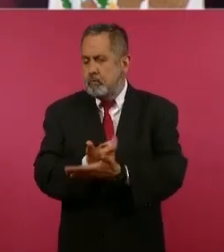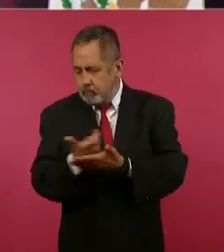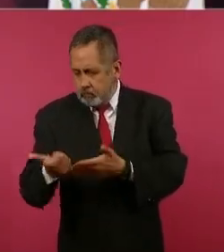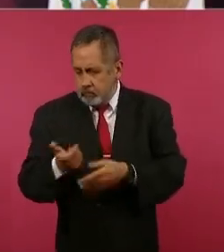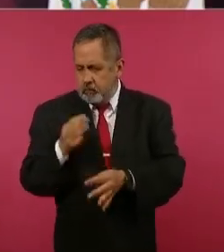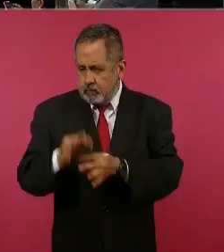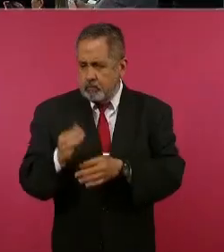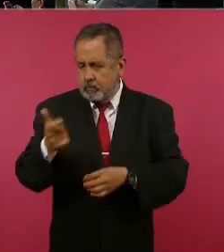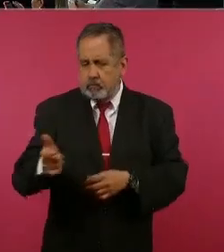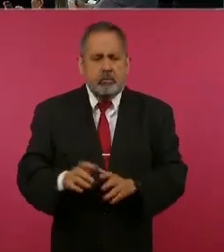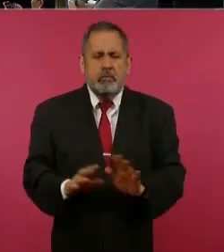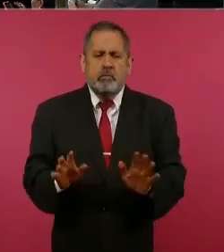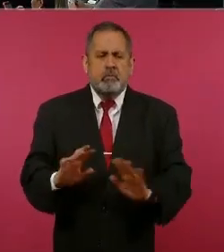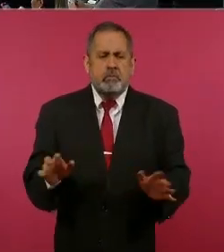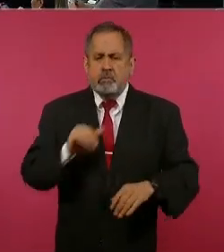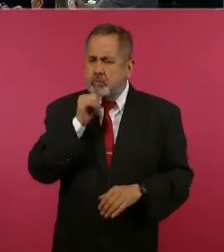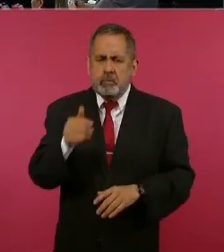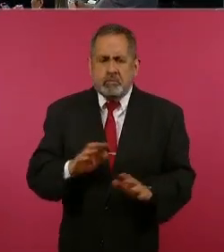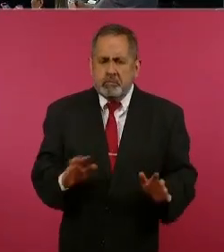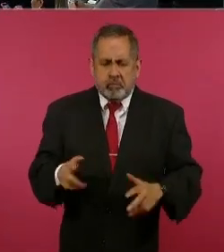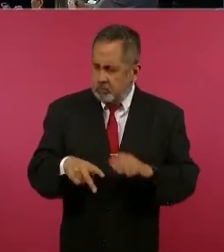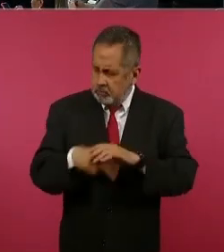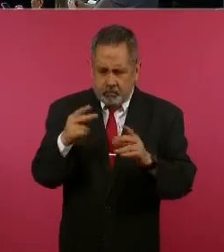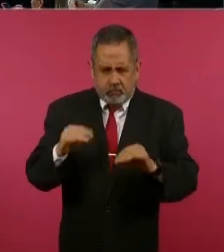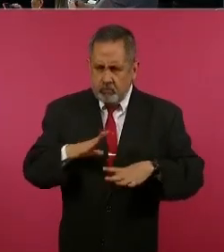asalariado porque existía